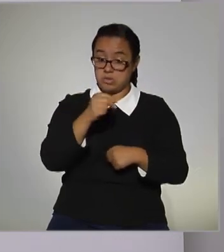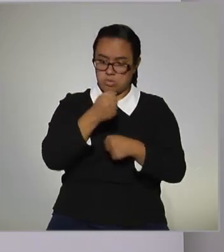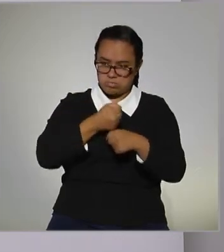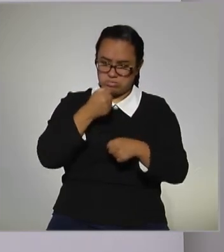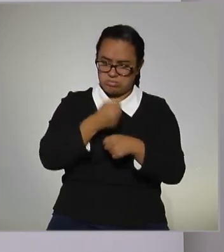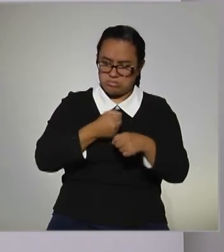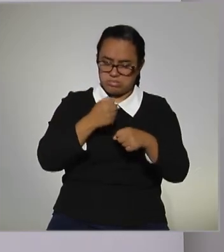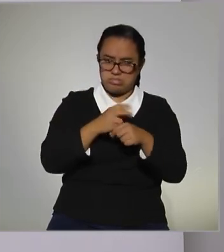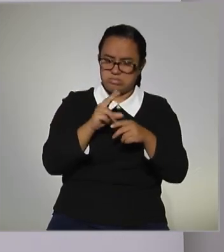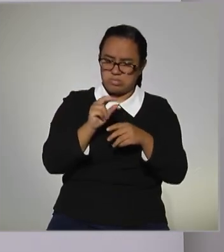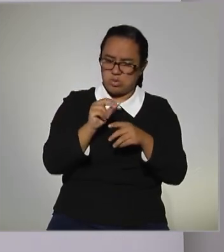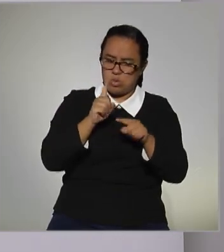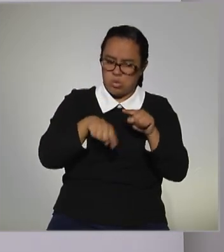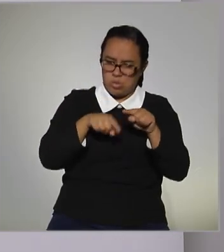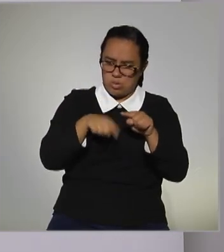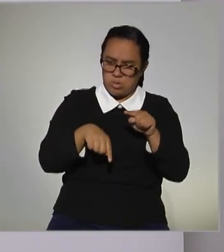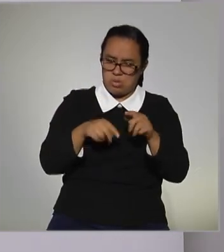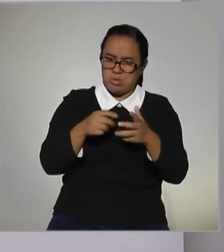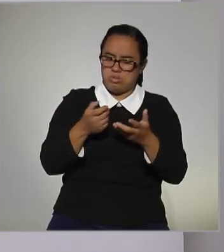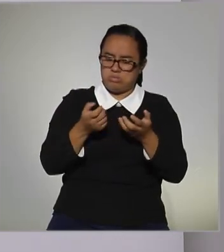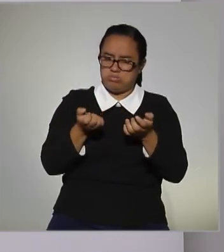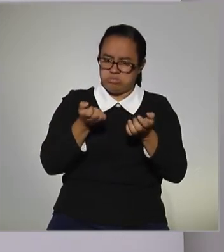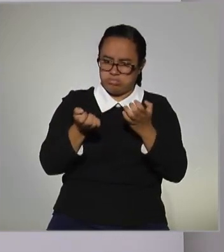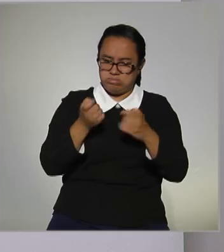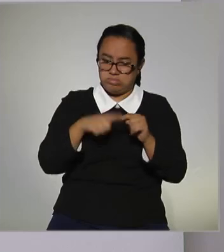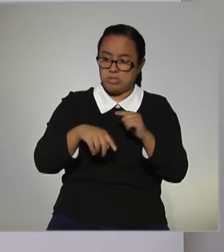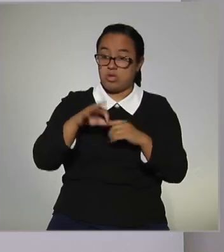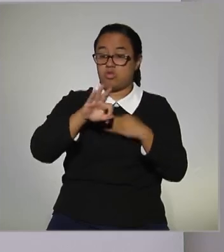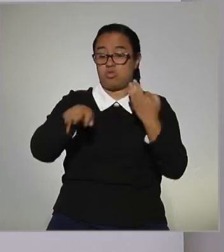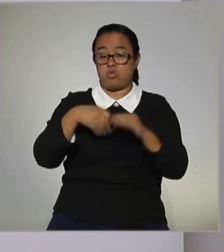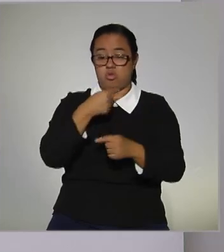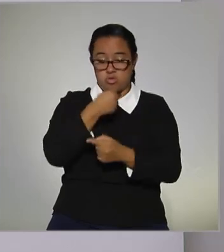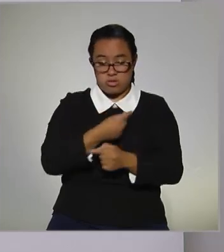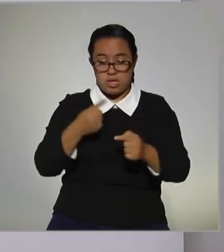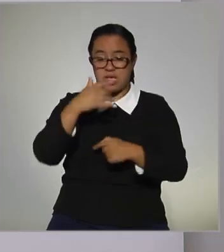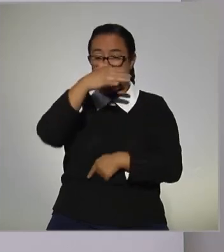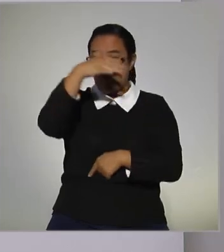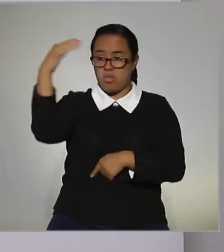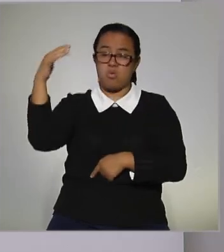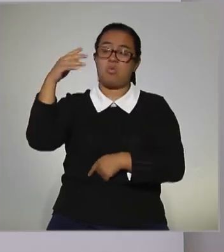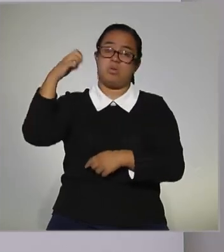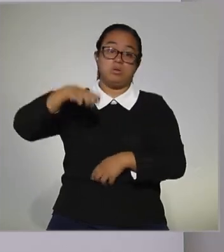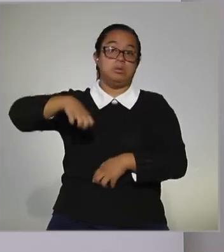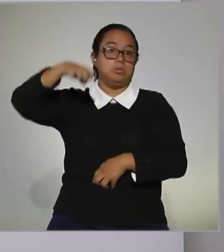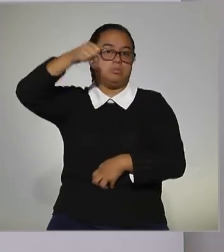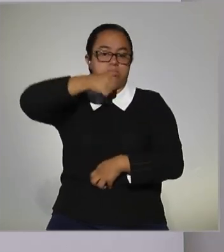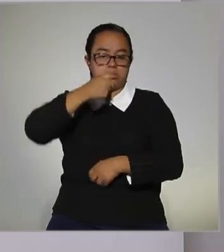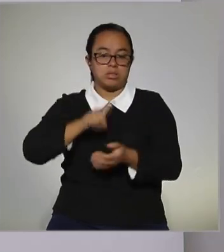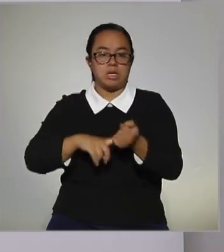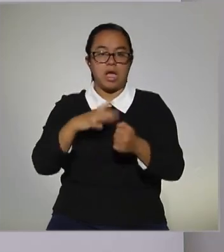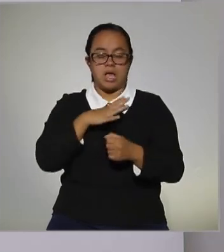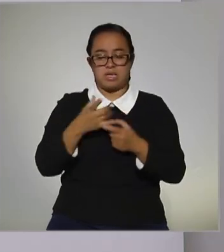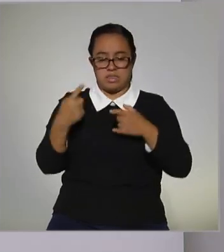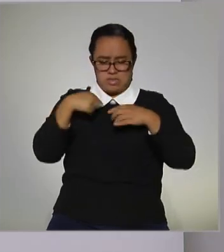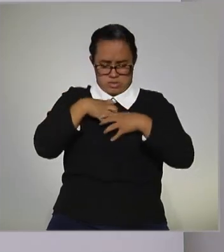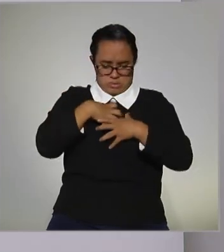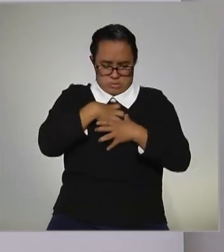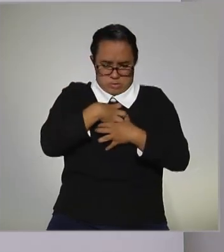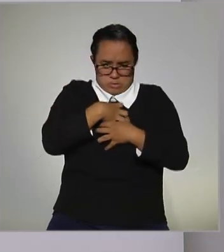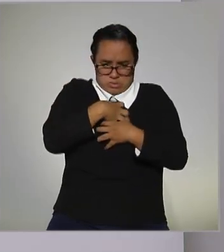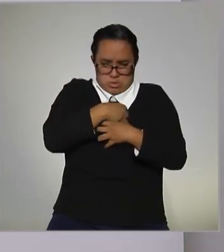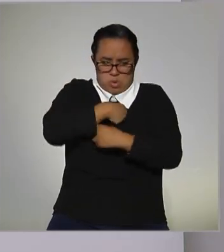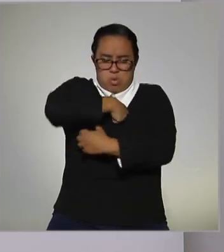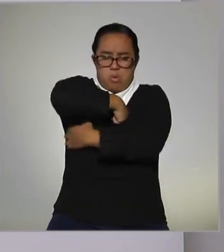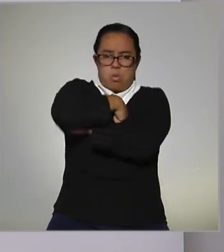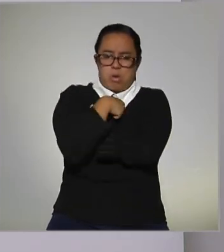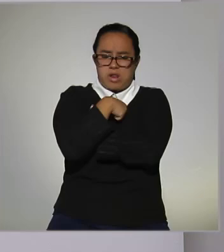que todos los niños tienen, que todos los adultos tienen y que todos hasta en la vejez lo tienen, se van encapsulando adentro, se van reprimiendo